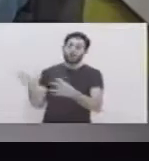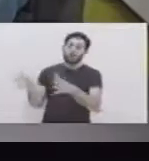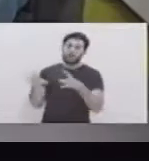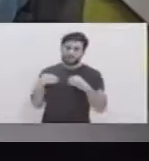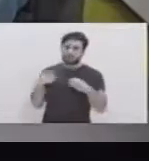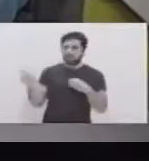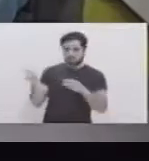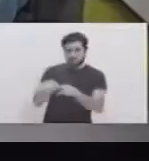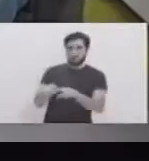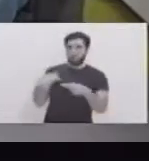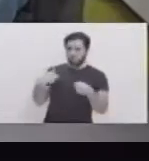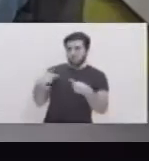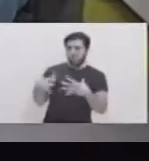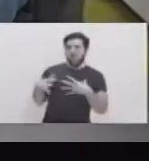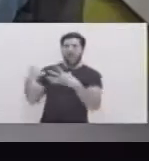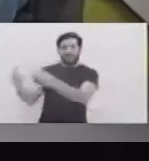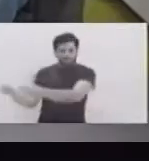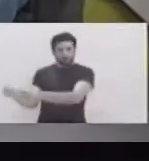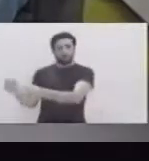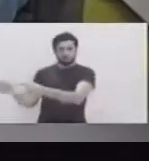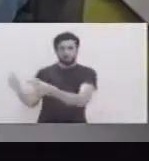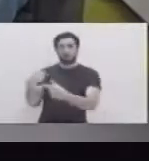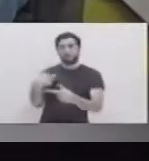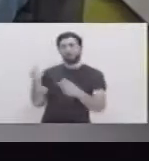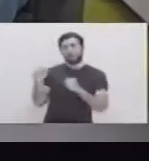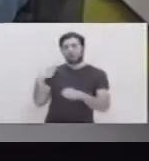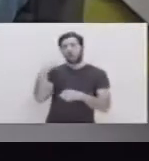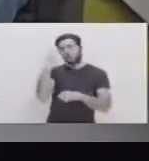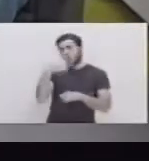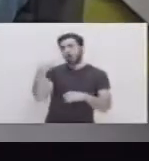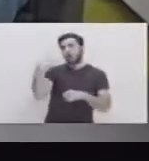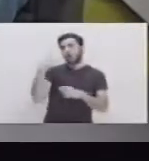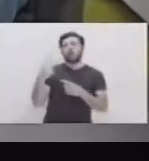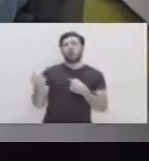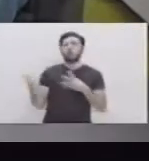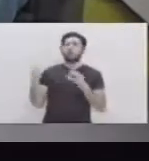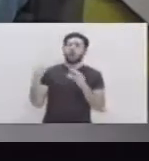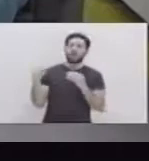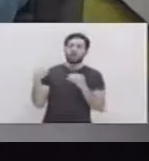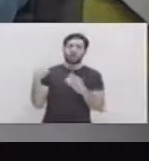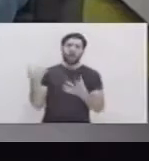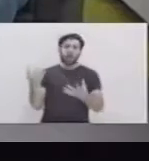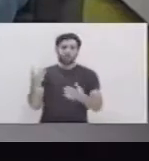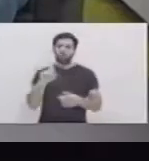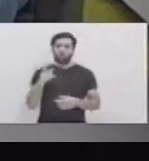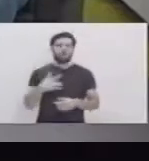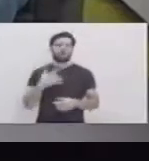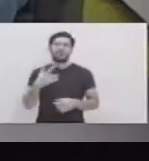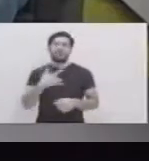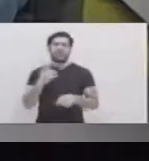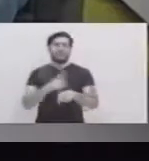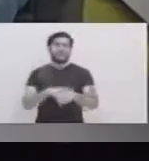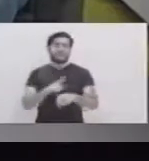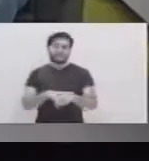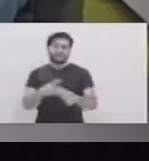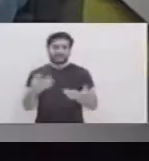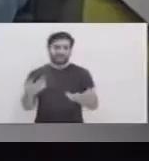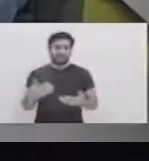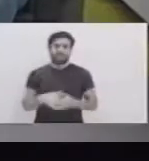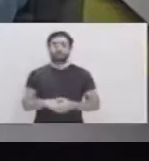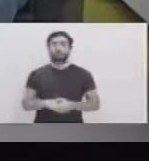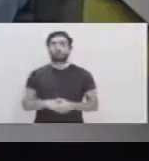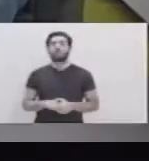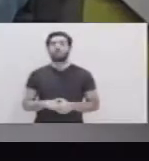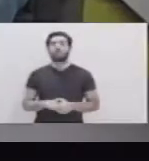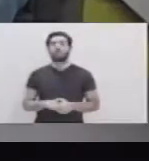con el que compartes, con el que sientes felicidad de estar con él. Esa persona con la que pueden pasar horas y horas y tú no sientes el tiempo,